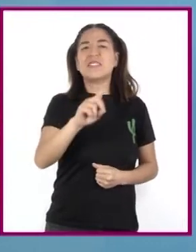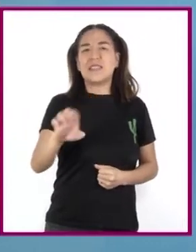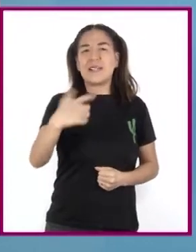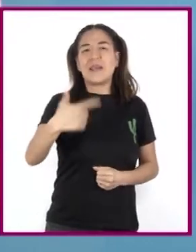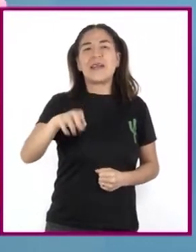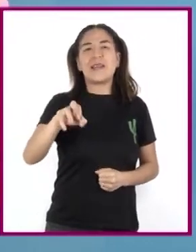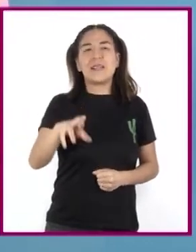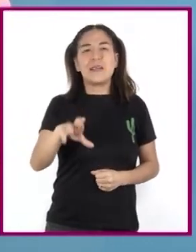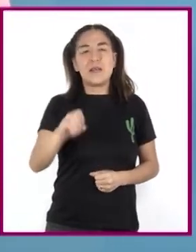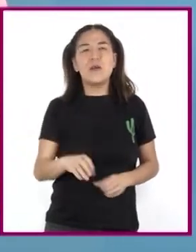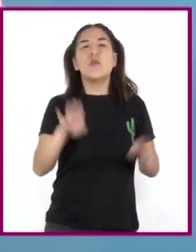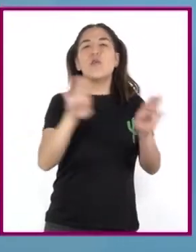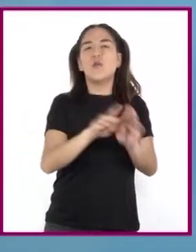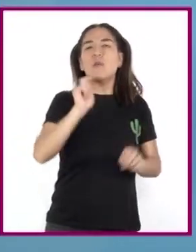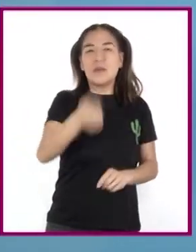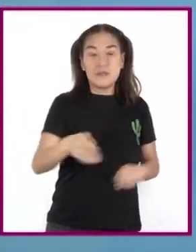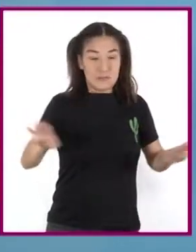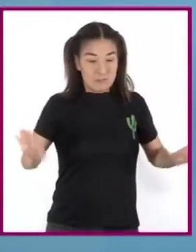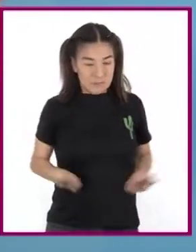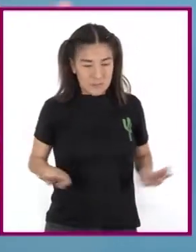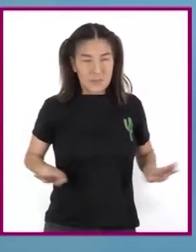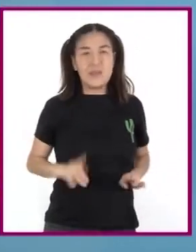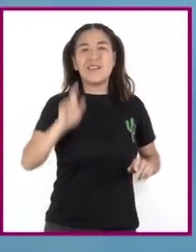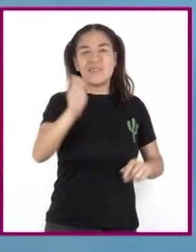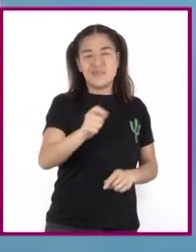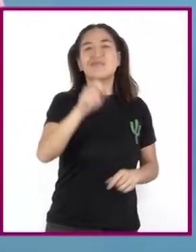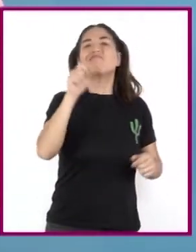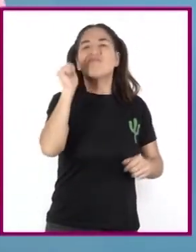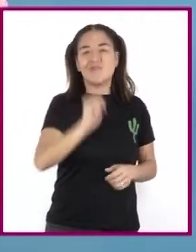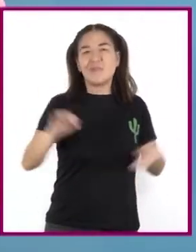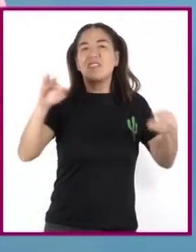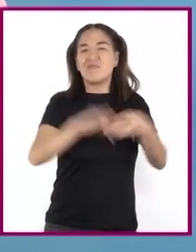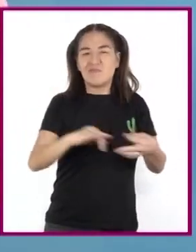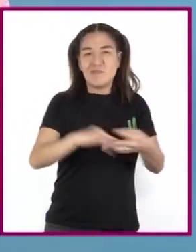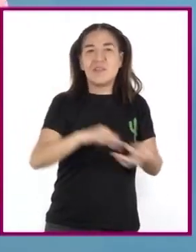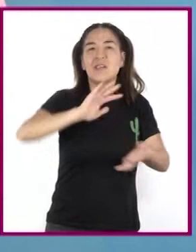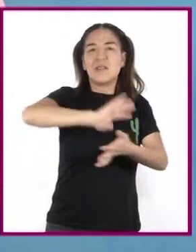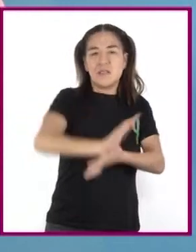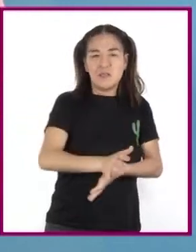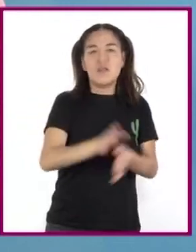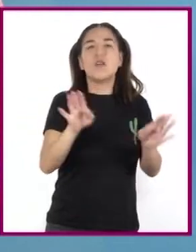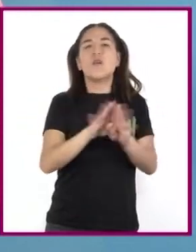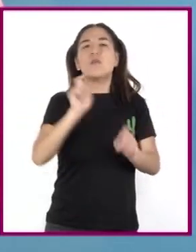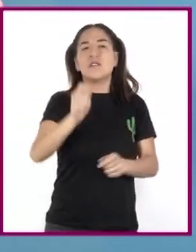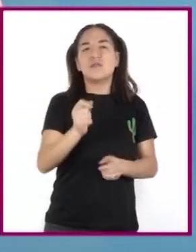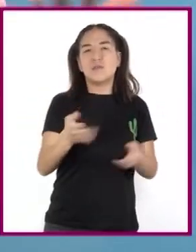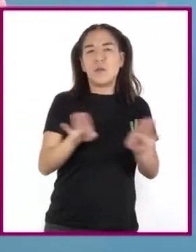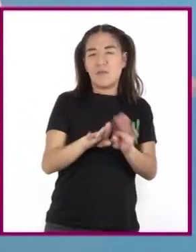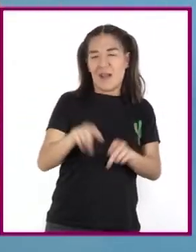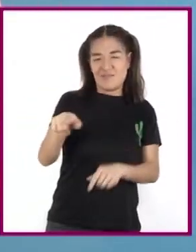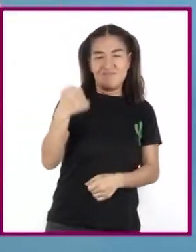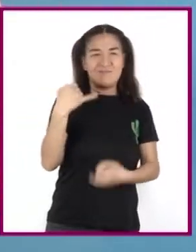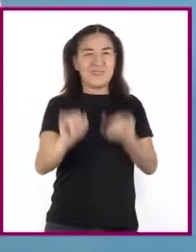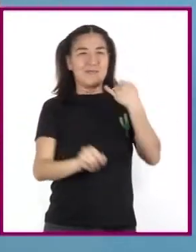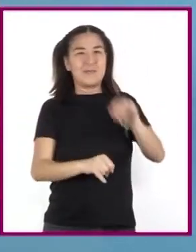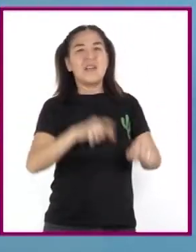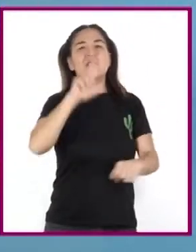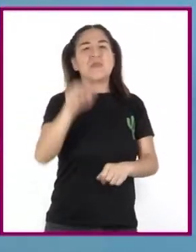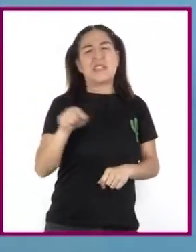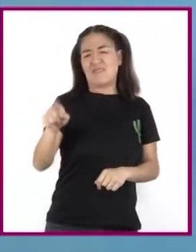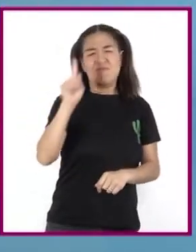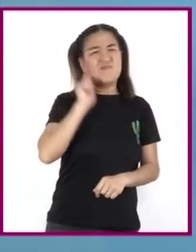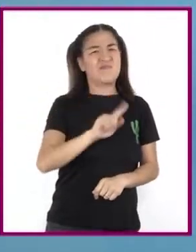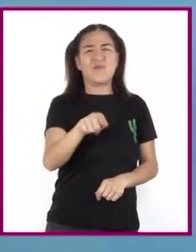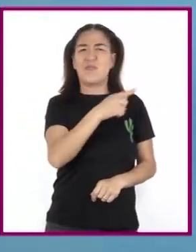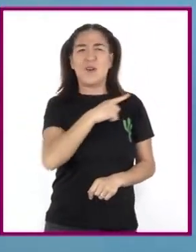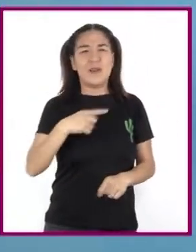de comportamiento que, con frecuencia, son discriminatorios, pues se basan en prejuicios y se convierten en estereotipos, es